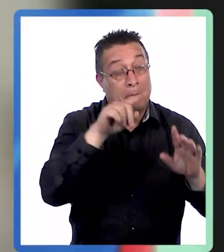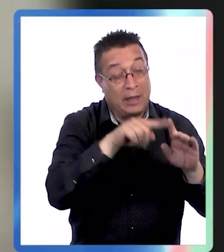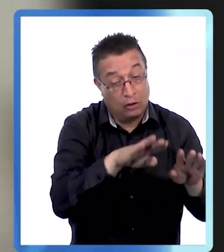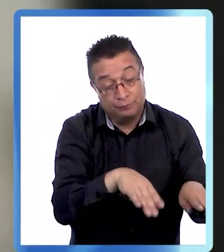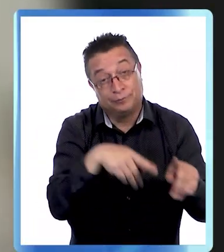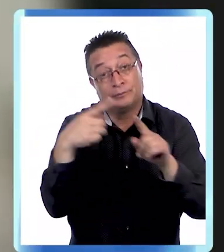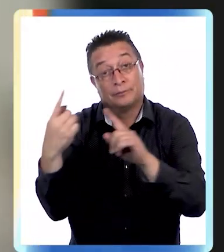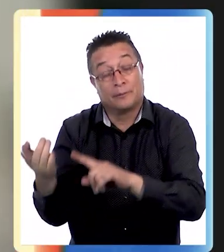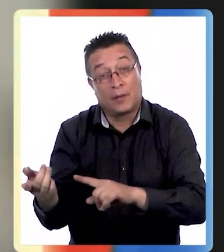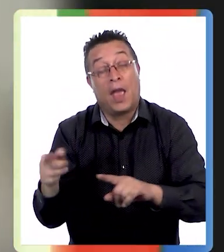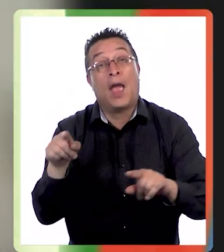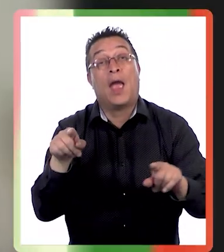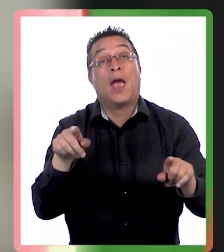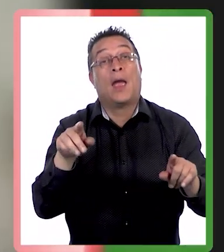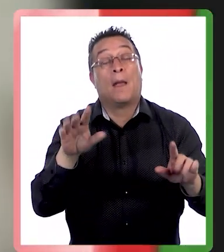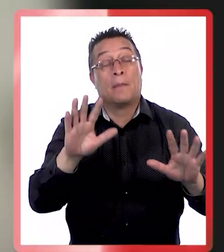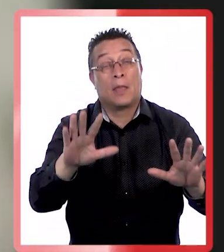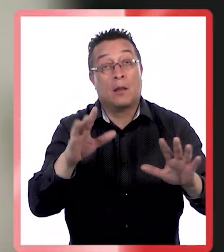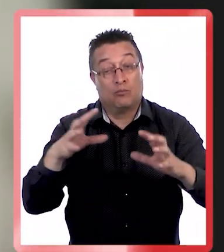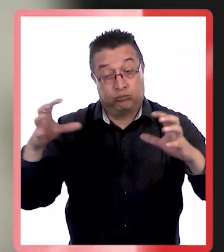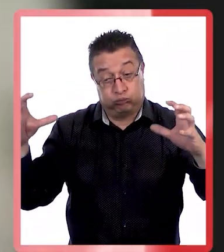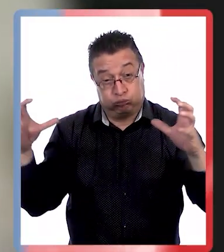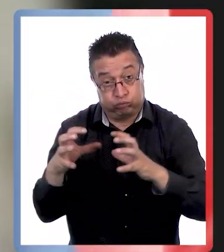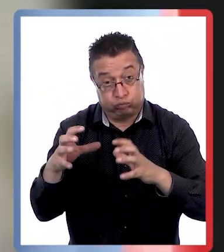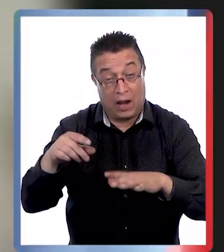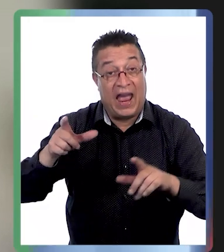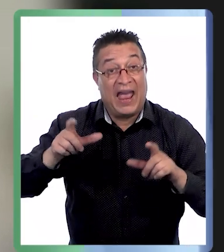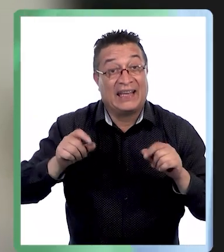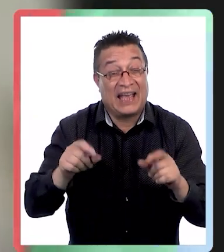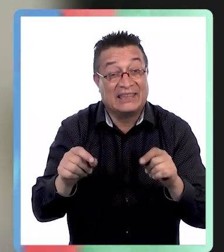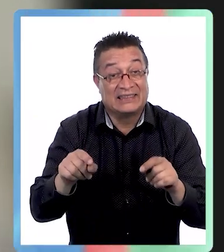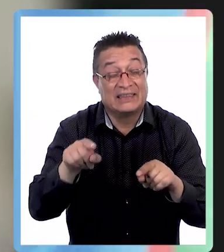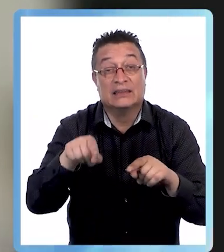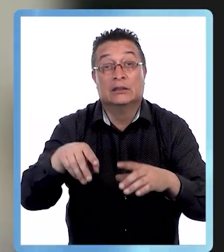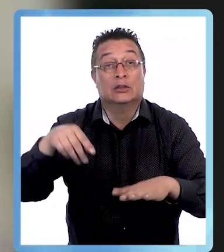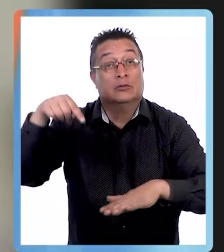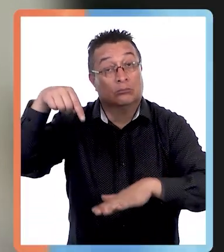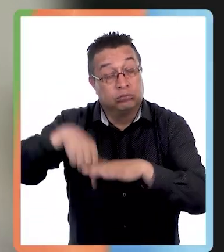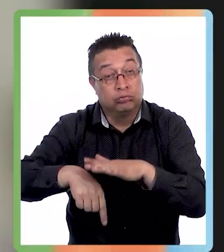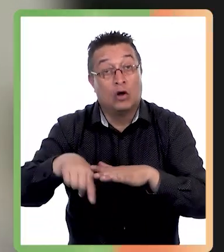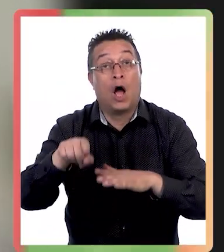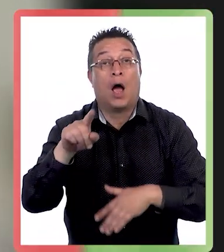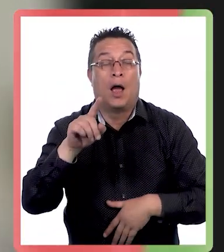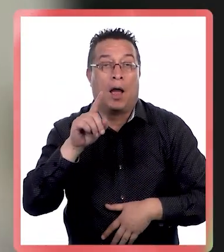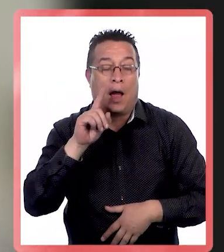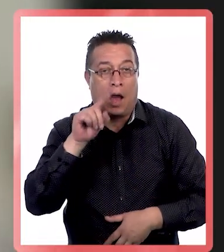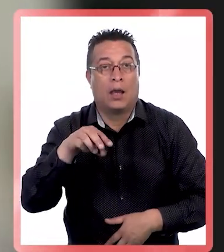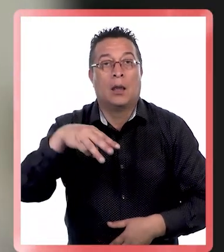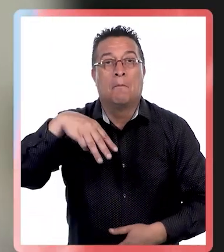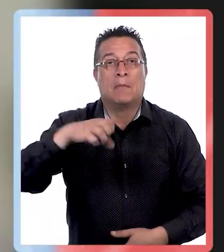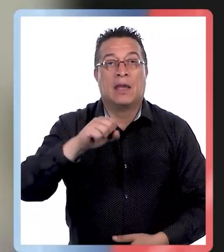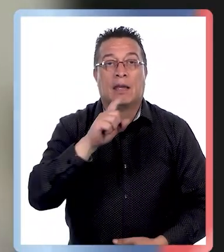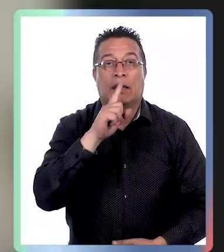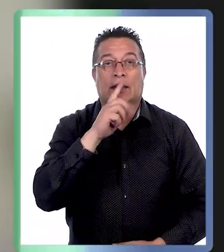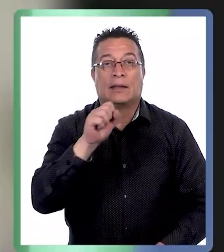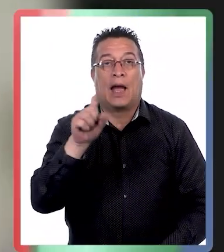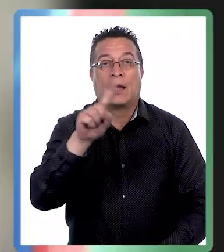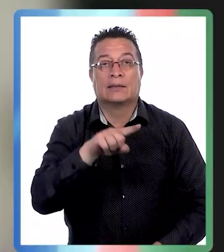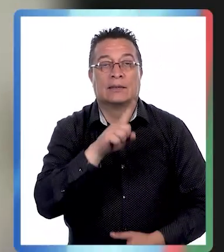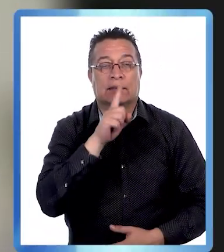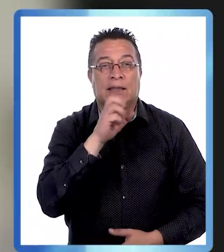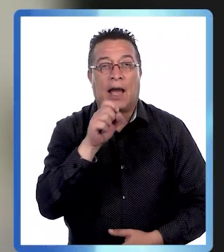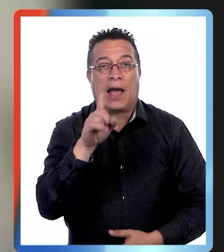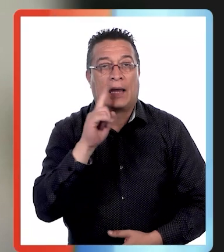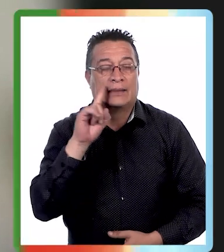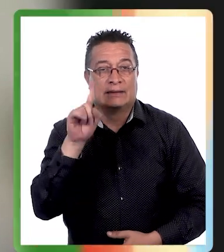sentido, la agresividad del cáncer se mide básicamente por la presencia o no de metástasis, que son